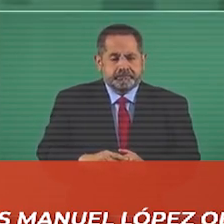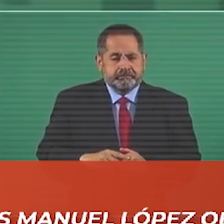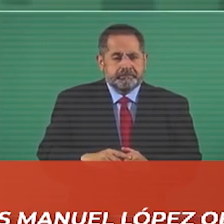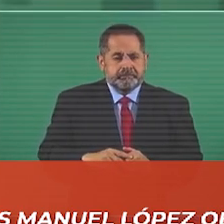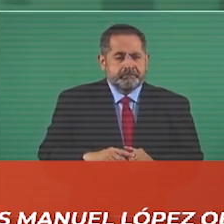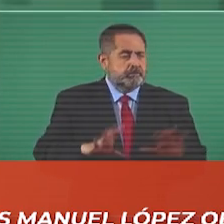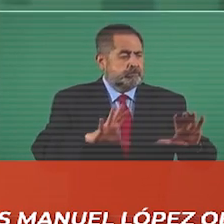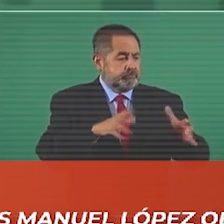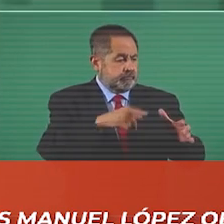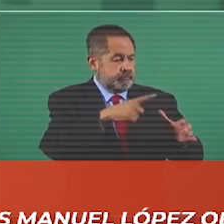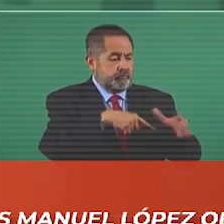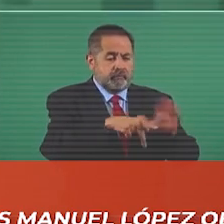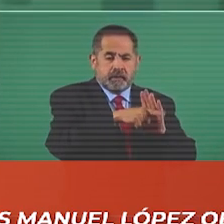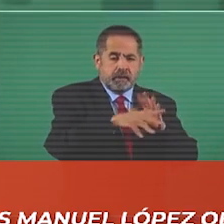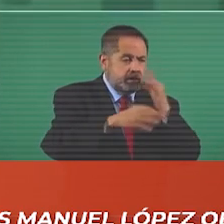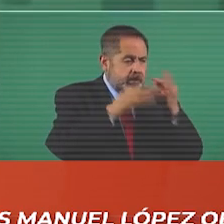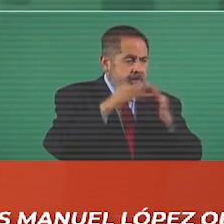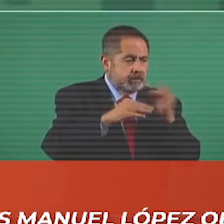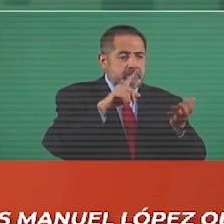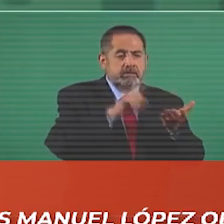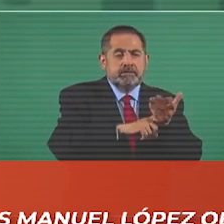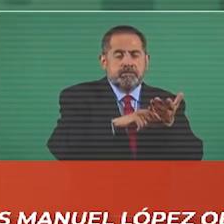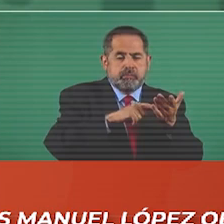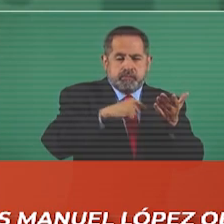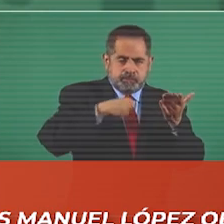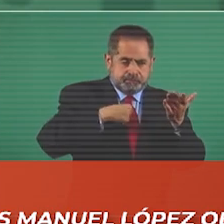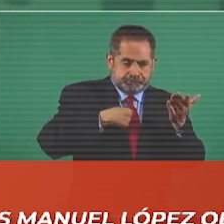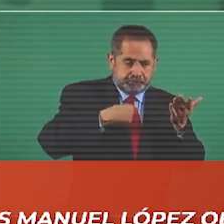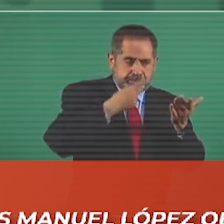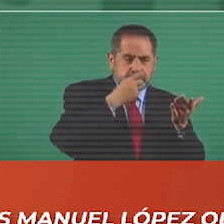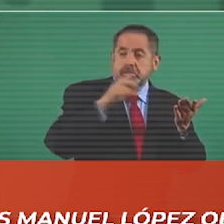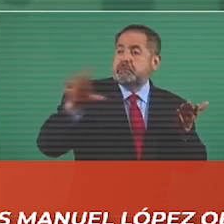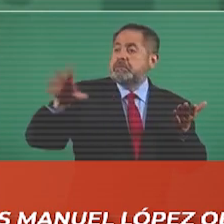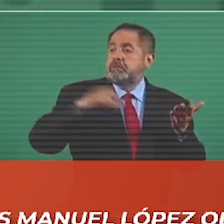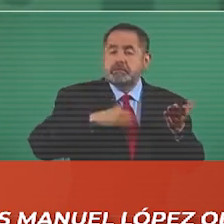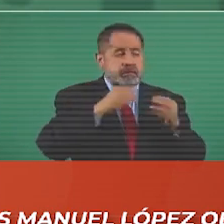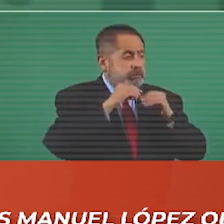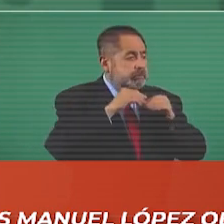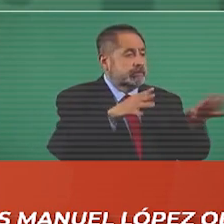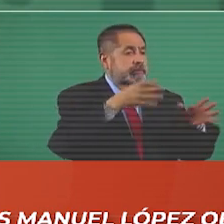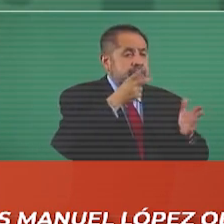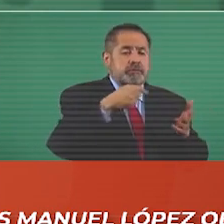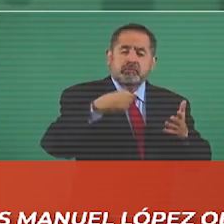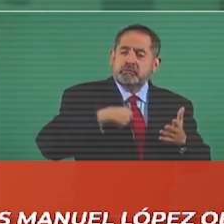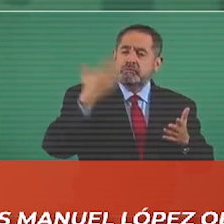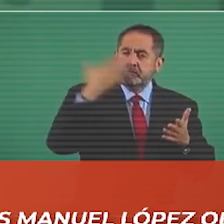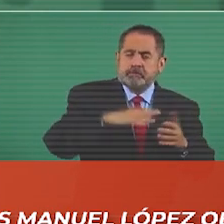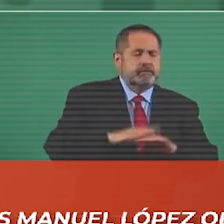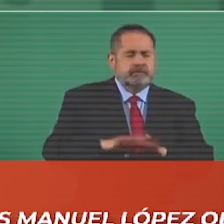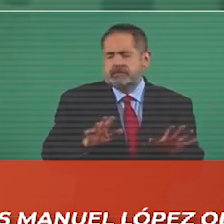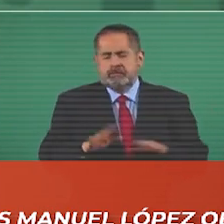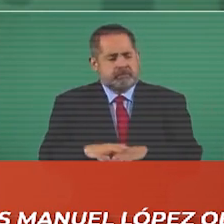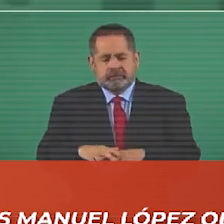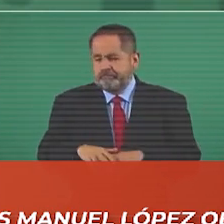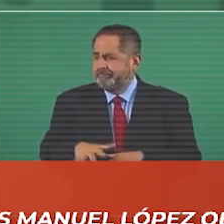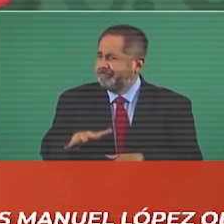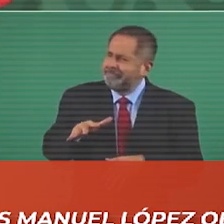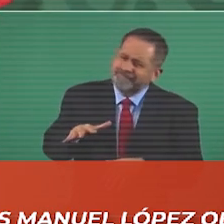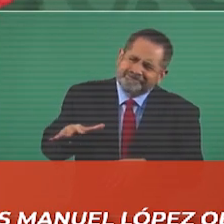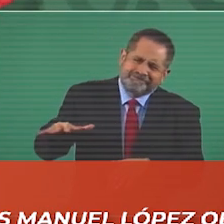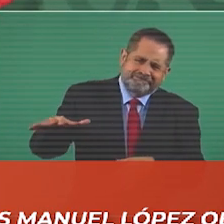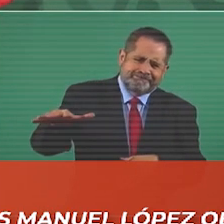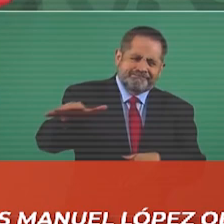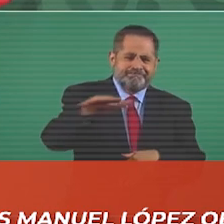los medios de información convencional la van formando. No, no, no. Ahora es